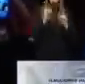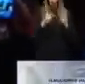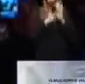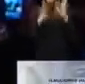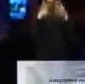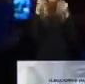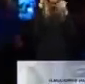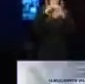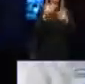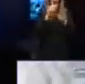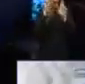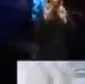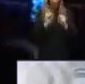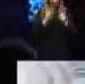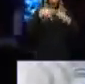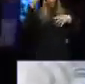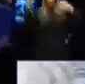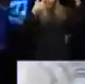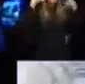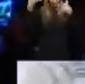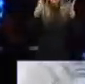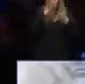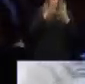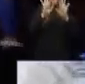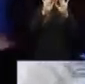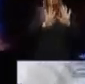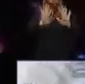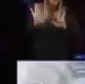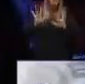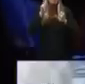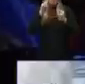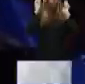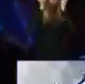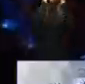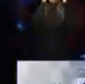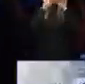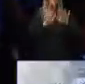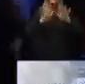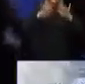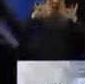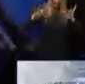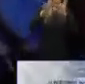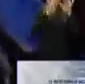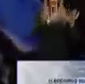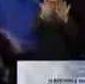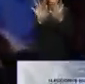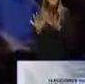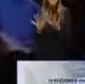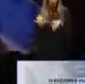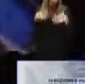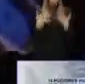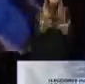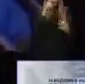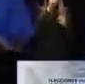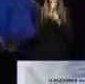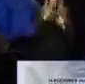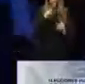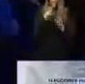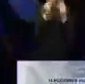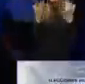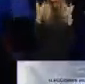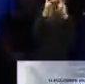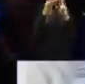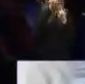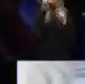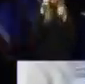pues de las manos una celebración, sino que se dé en ese ambiente tranquilo y pues también pues mucho cuidado con los vehículos